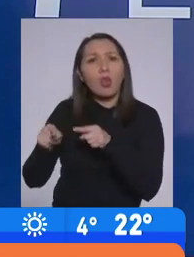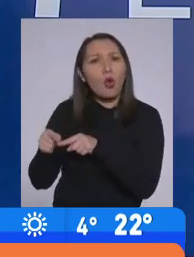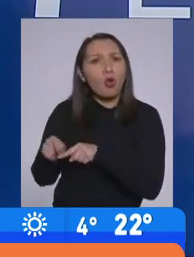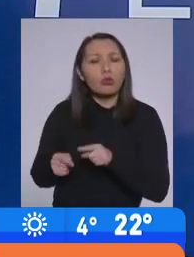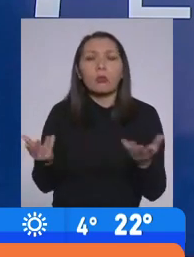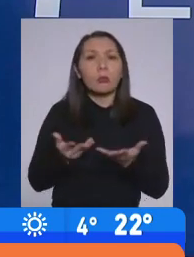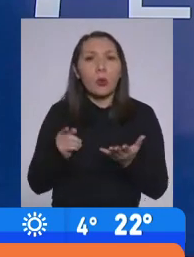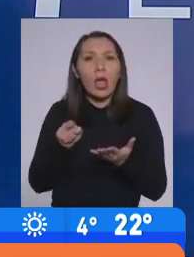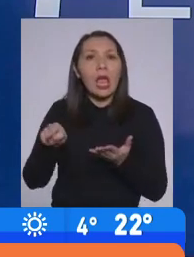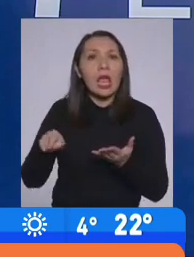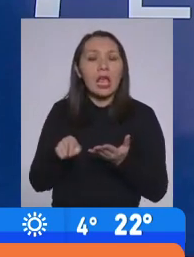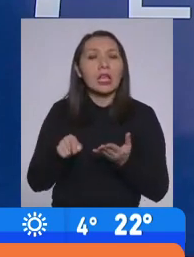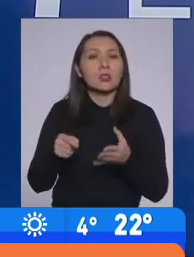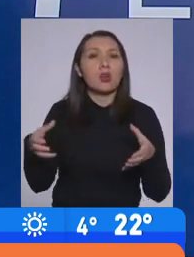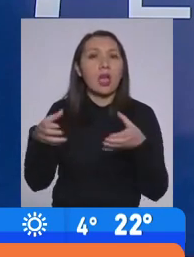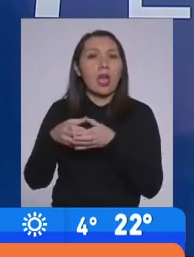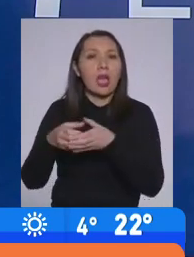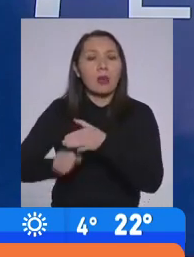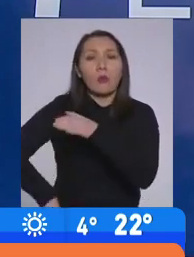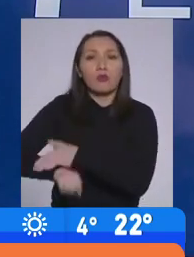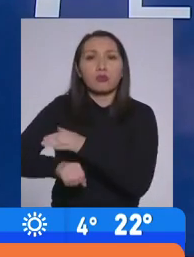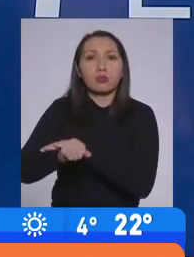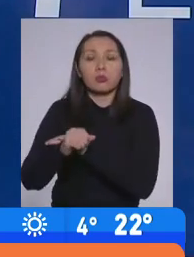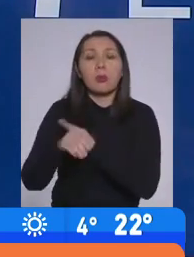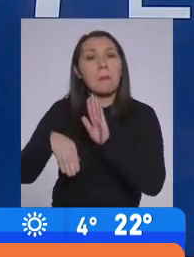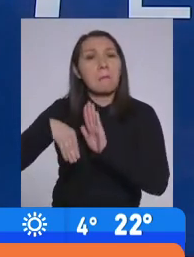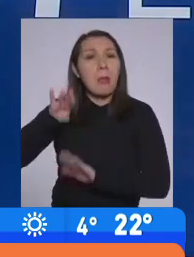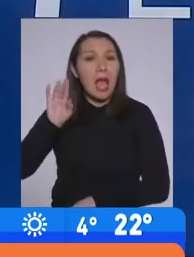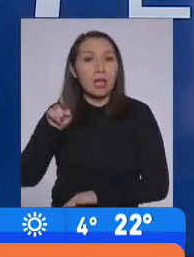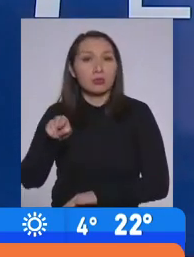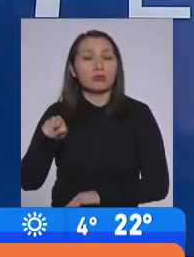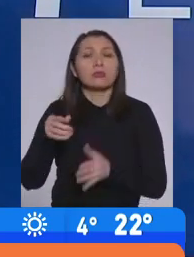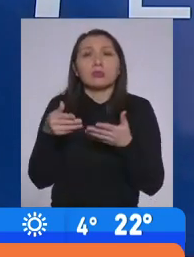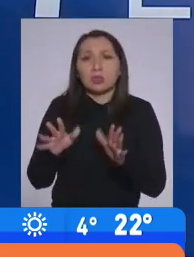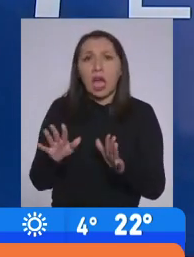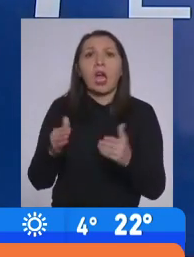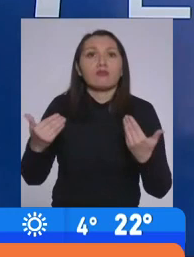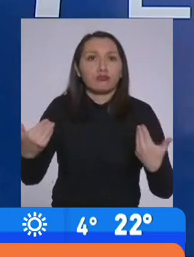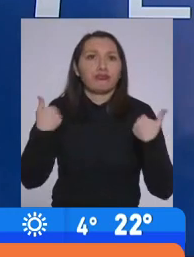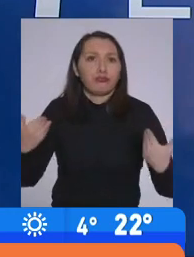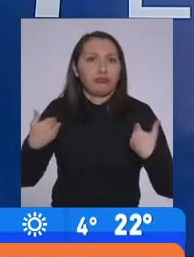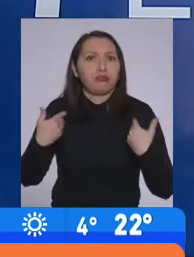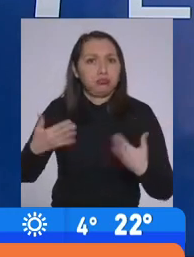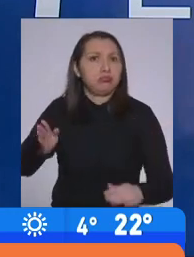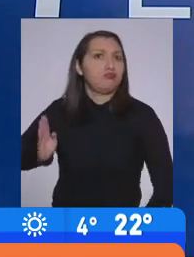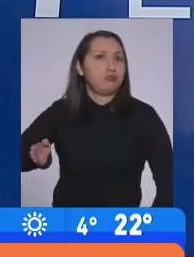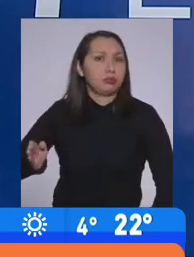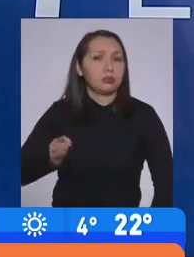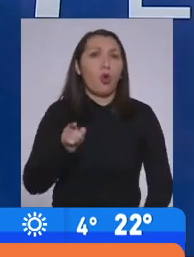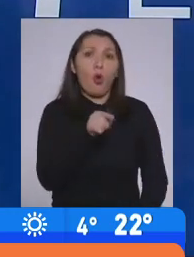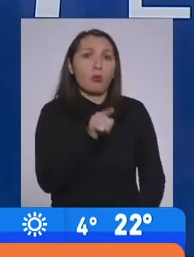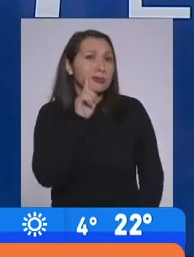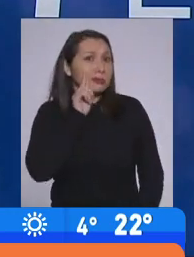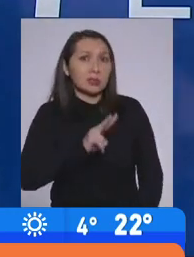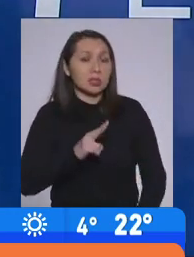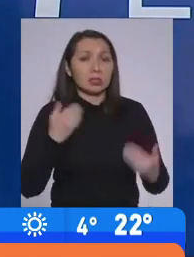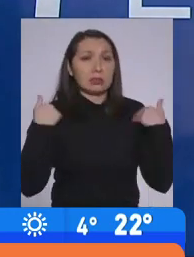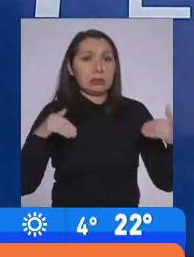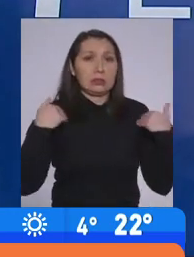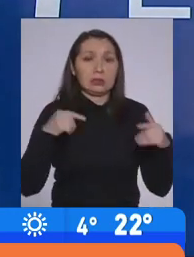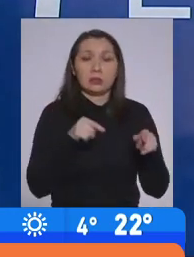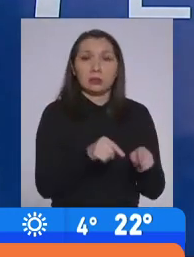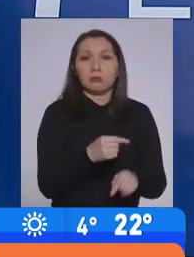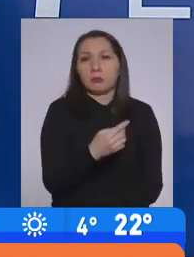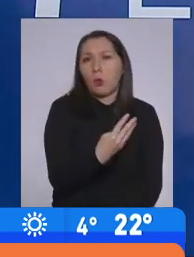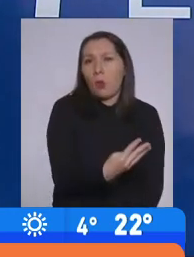dado que son planteles que en su mayoría ya están entrenando y los que no están entrenando que